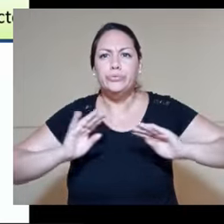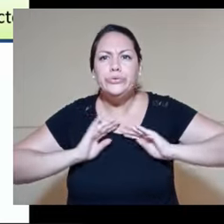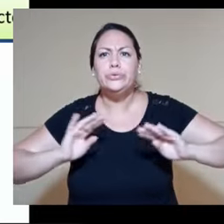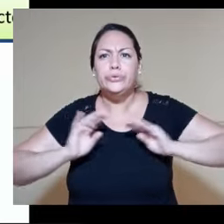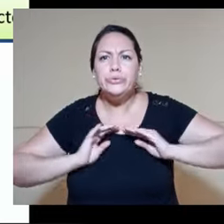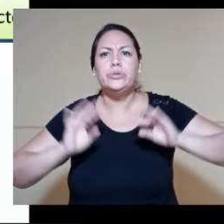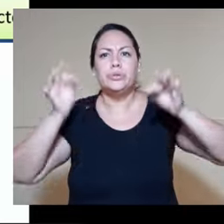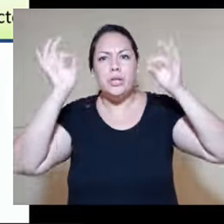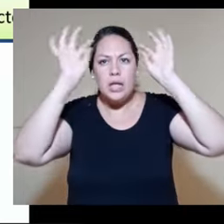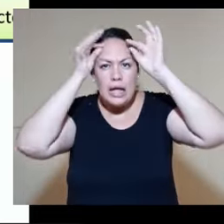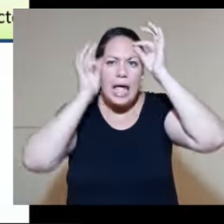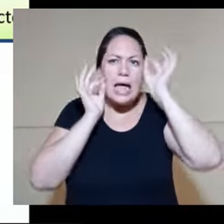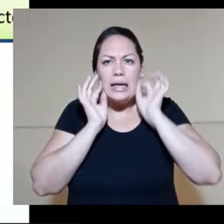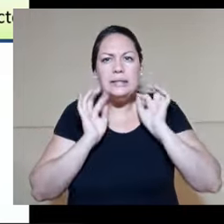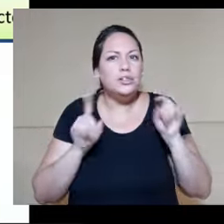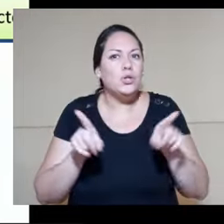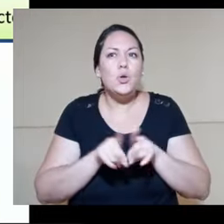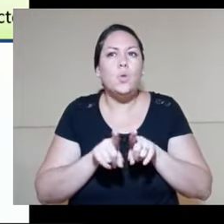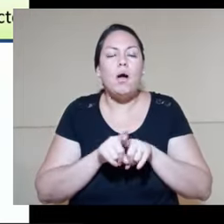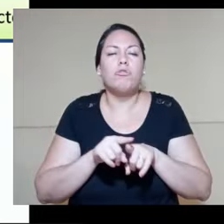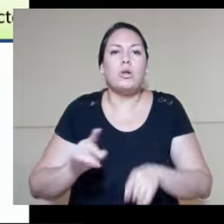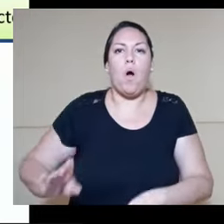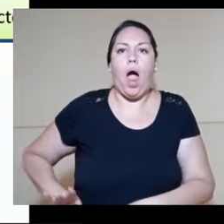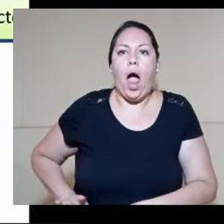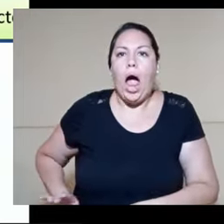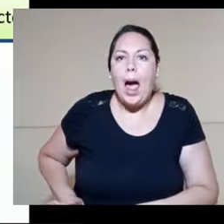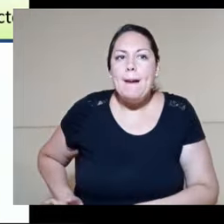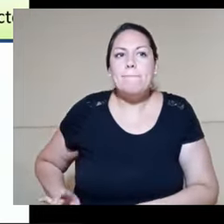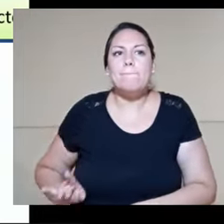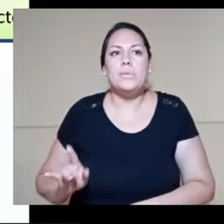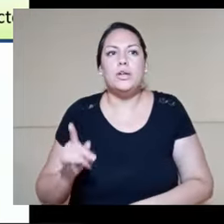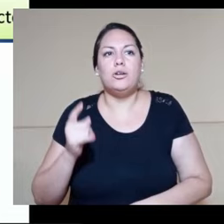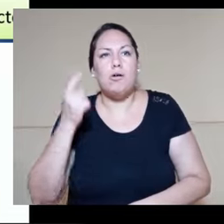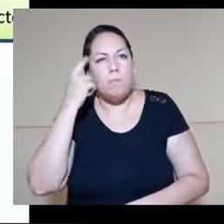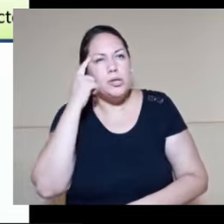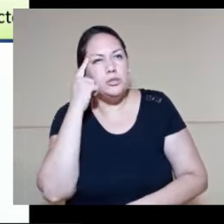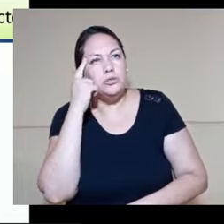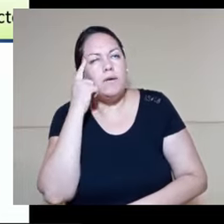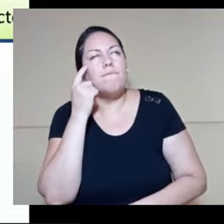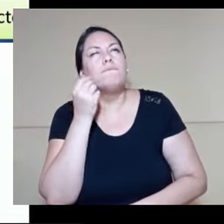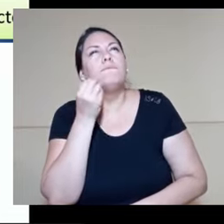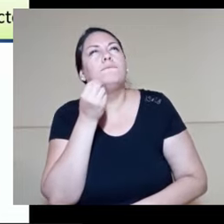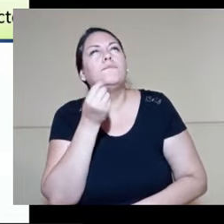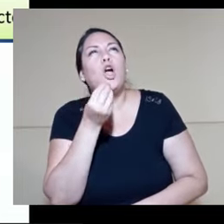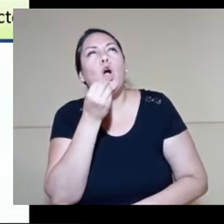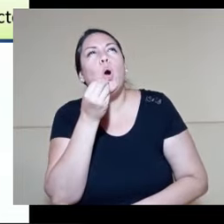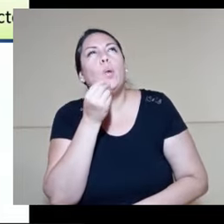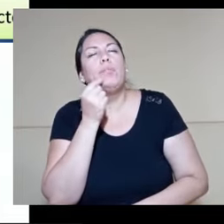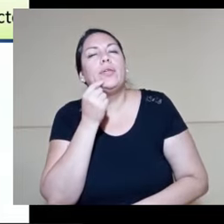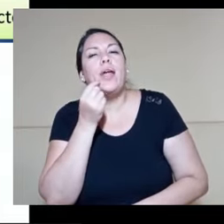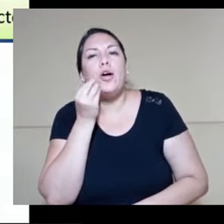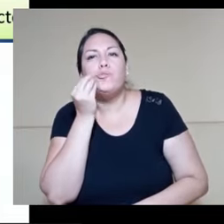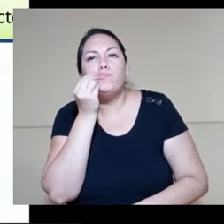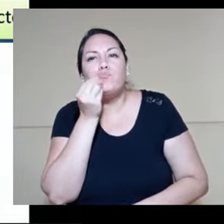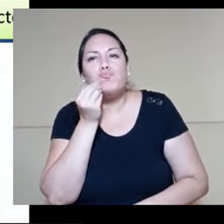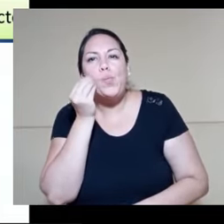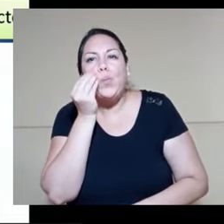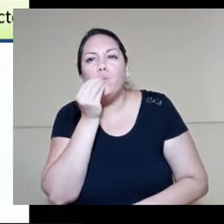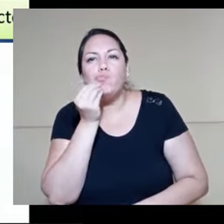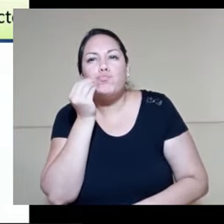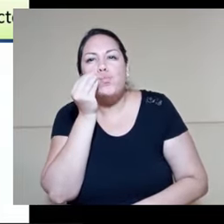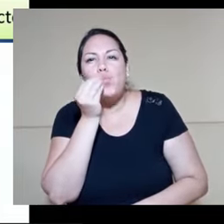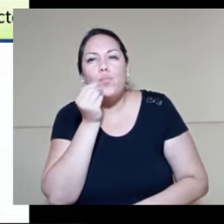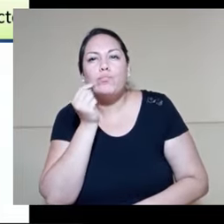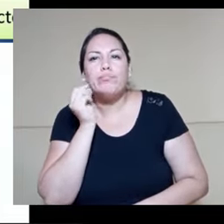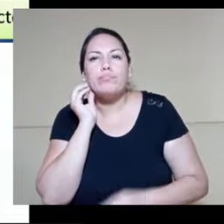sudo, si hago ejercicio sudo, y si tengo hambre o estoy pensando en algo que quiero comer y tengo hambre,